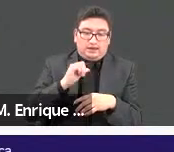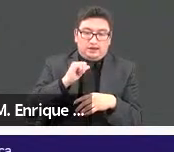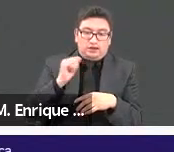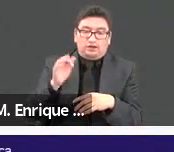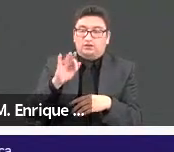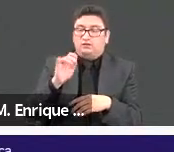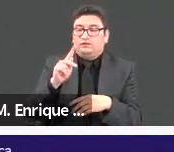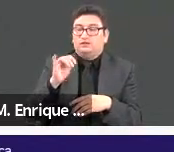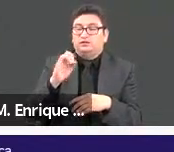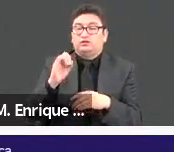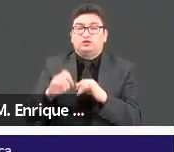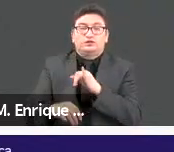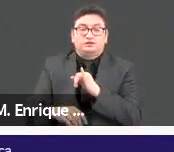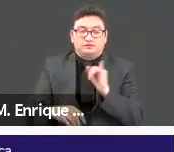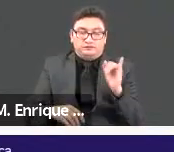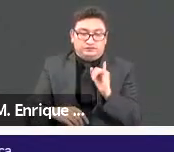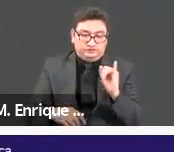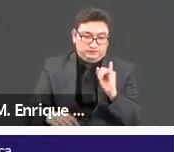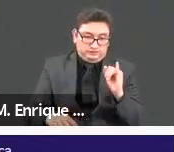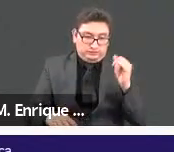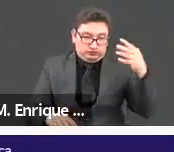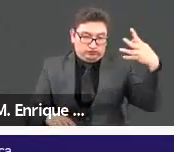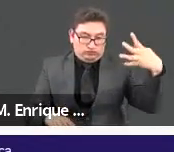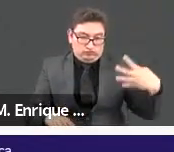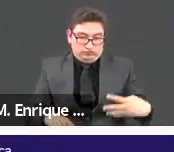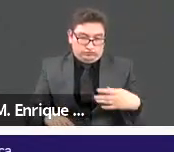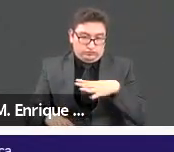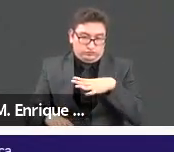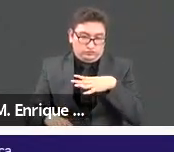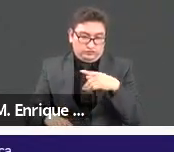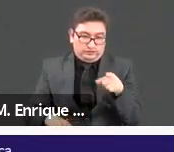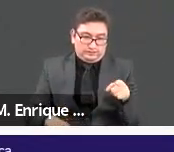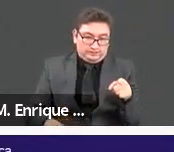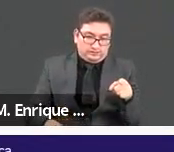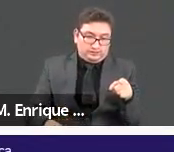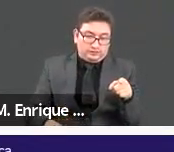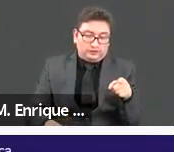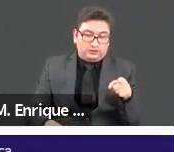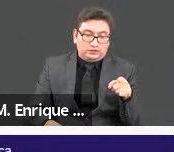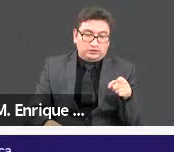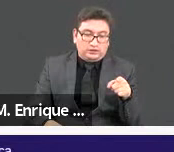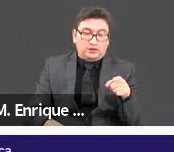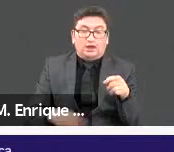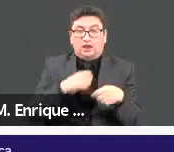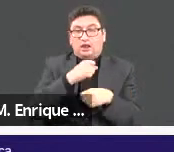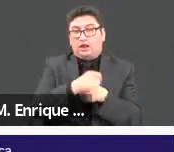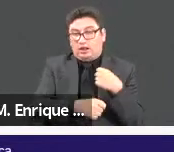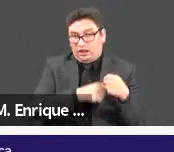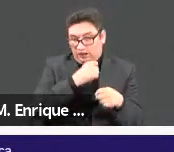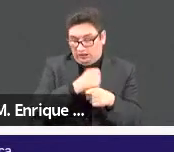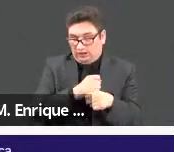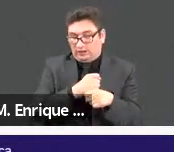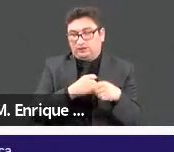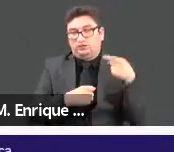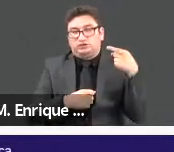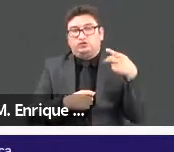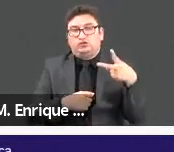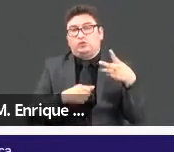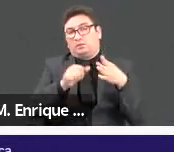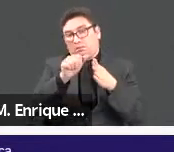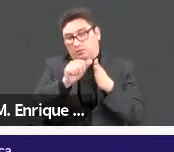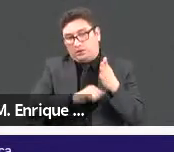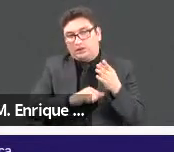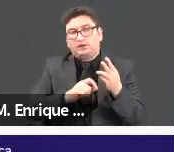parte izquierda de nuestra pantalla. Vean, aquí tenemos filtros por año, que ya se los había mostrado, por mes,